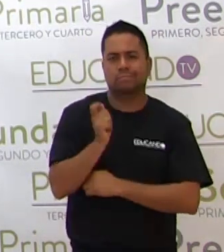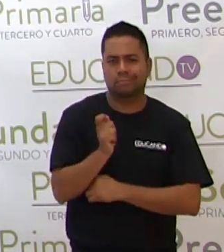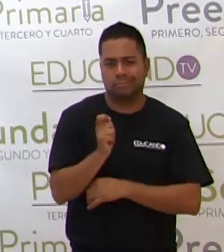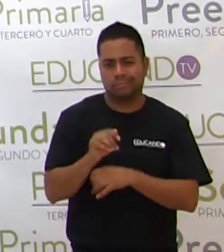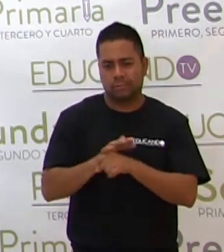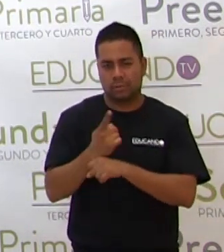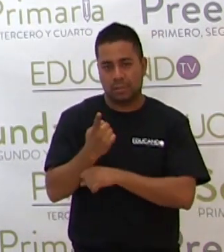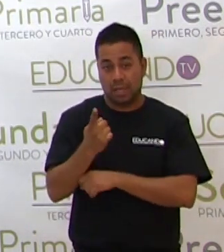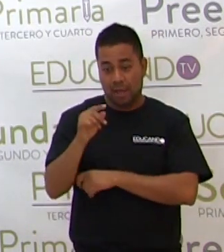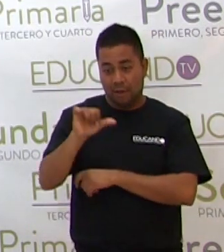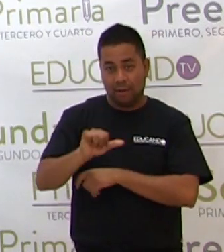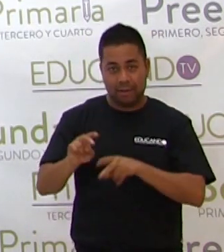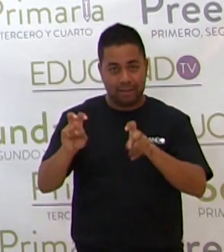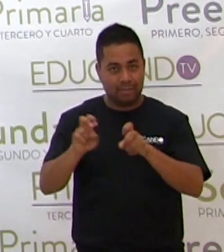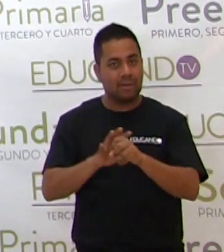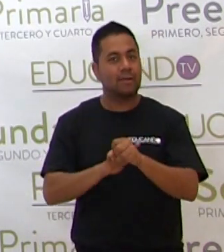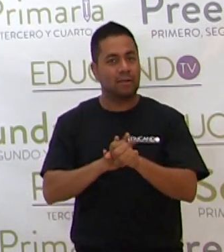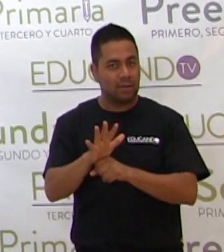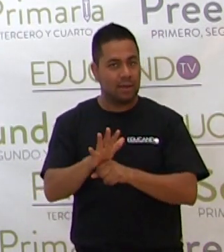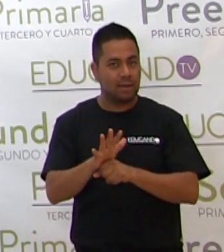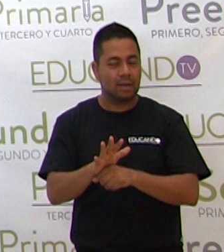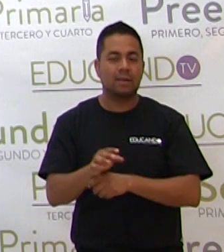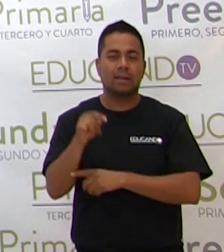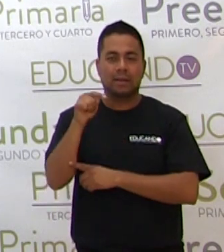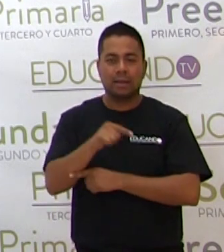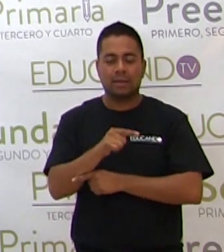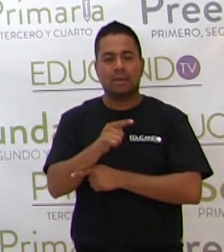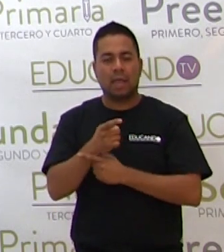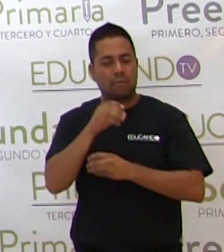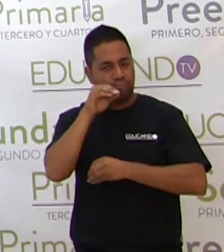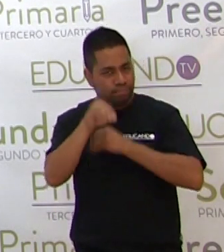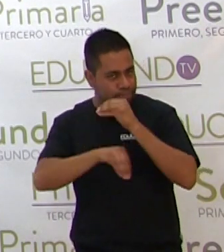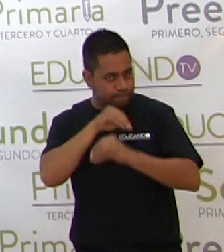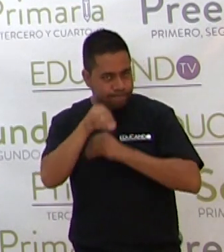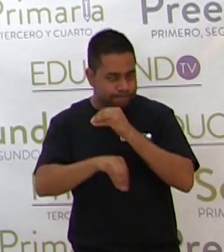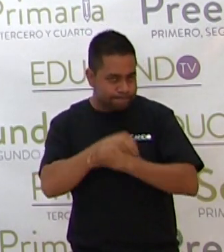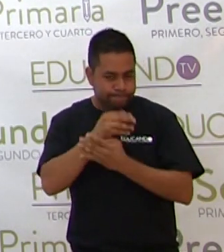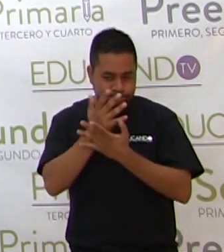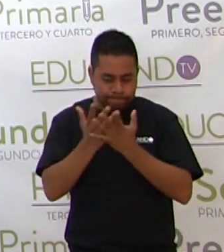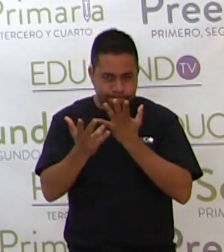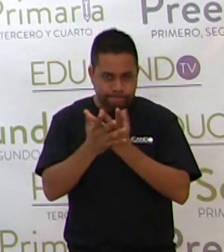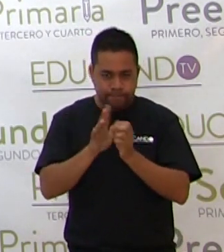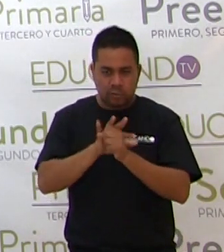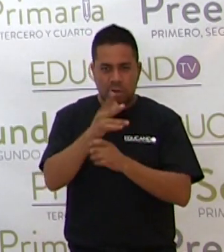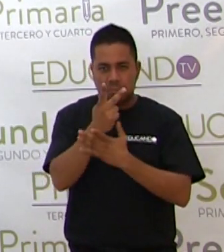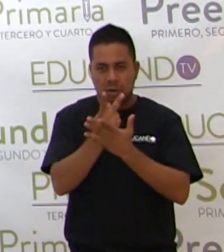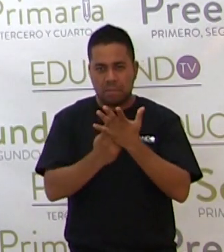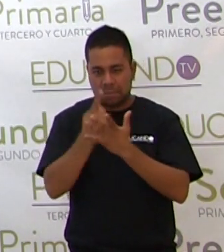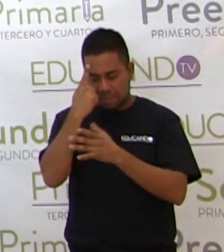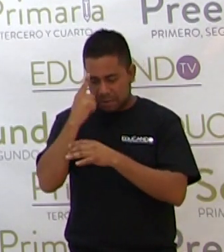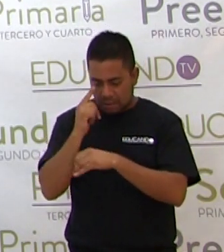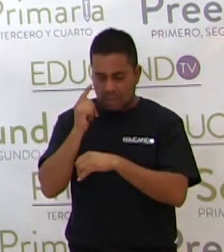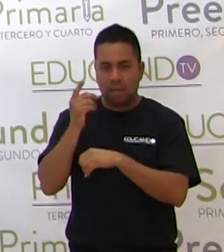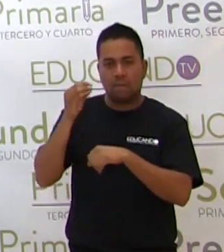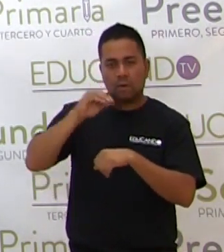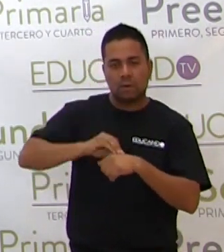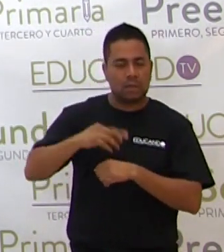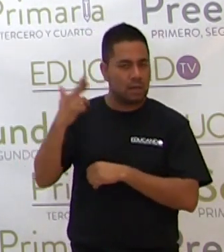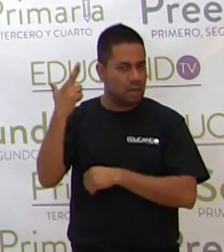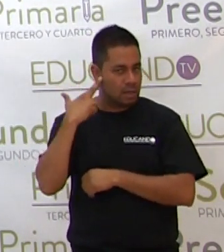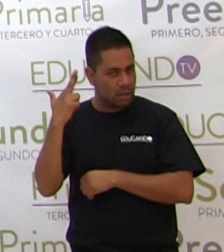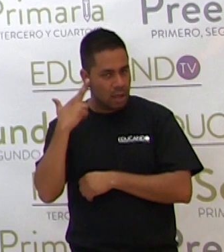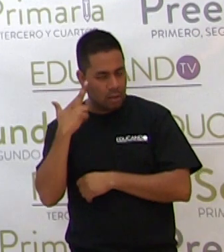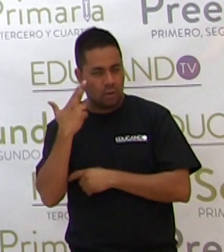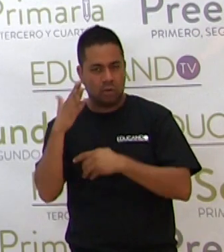el tema de hoy va a ser elaborar un programa de radio acerca de una